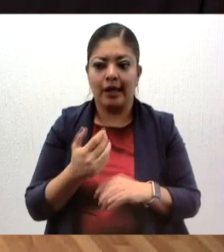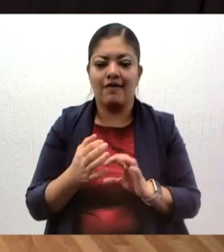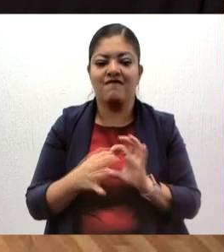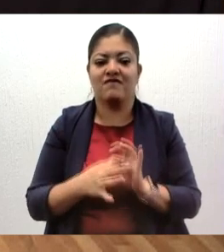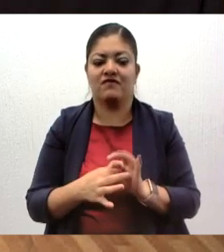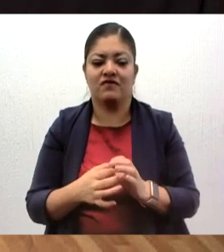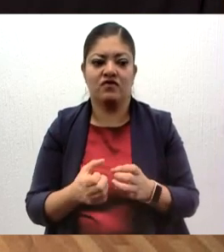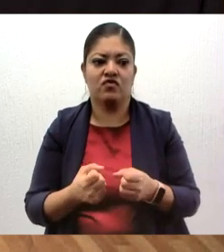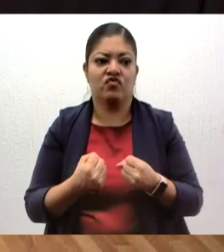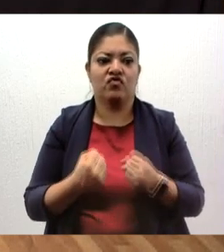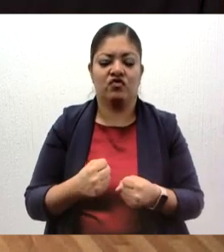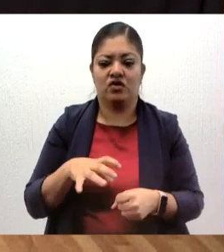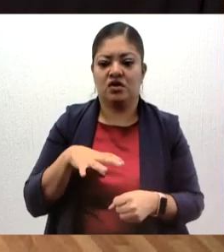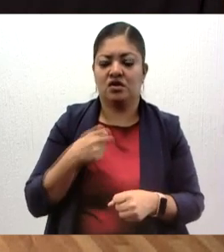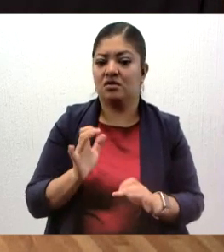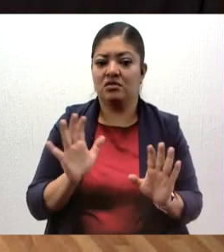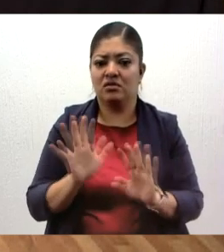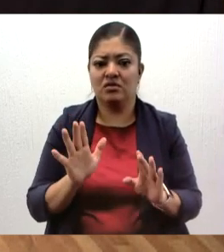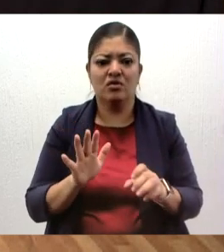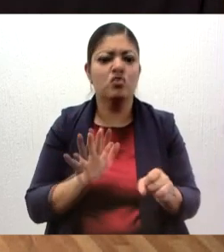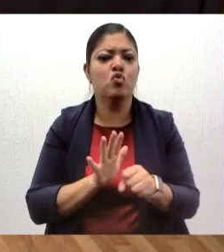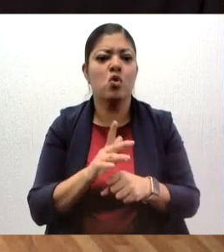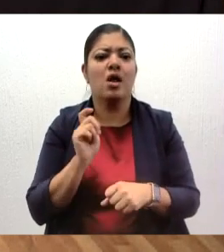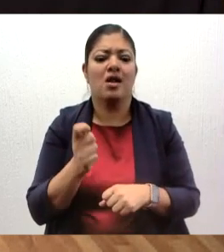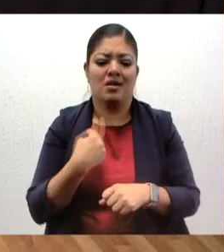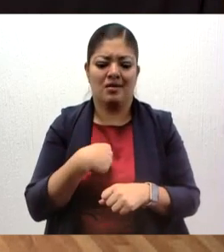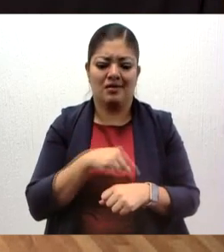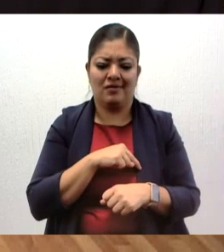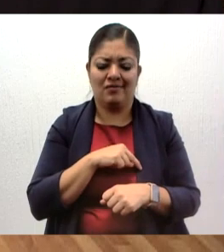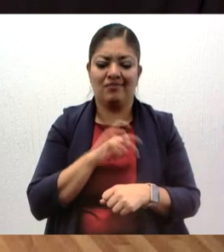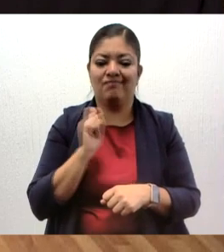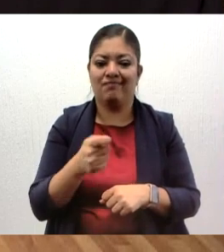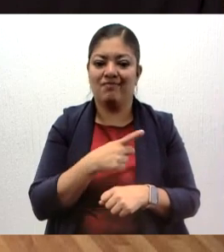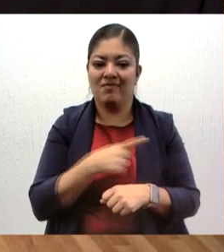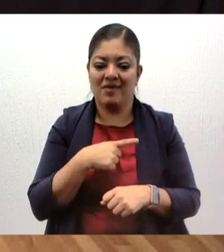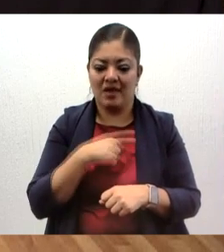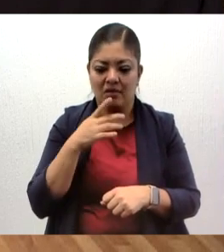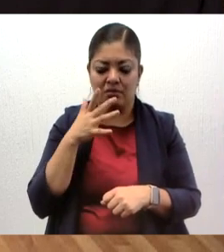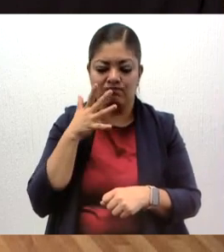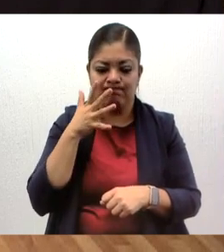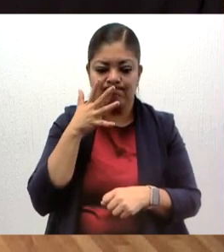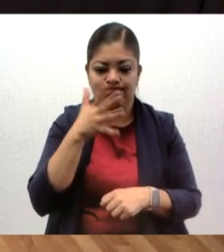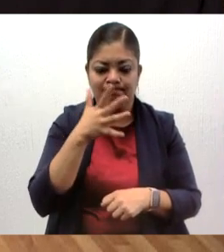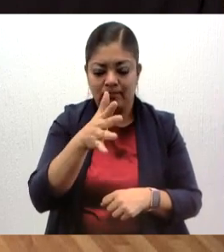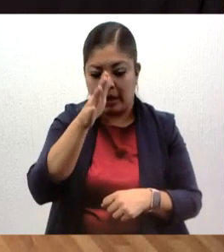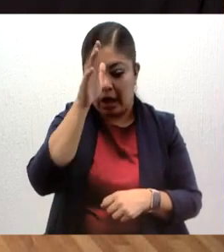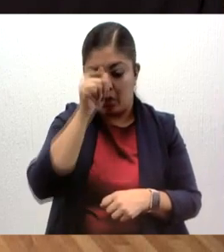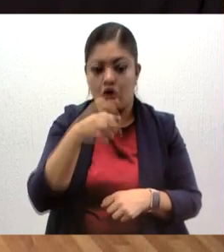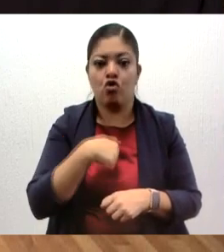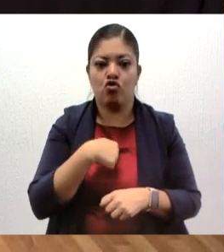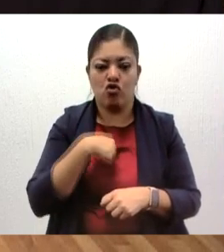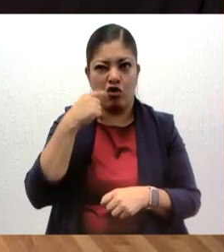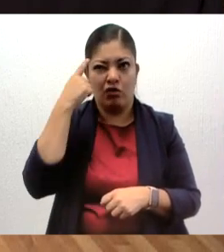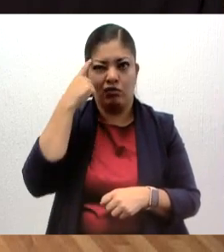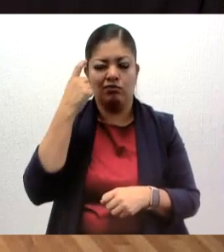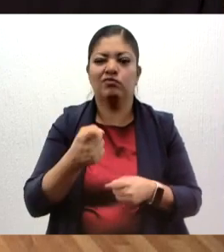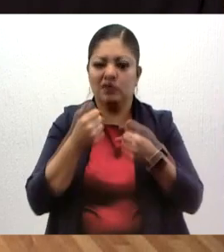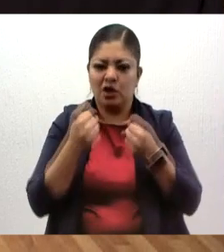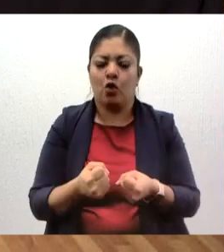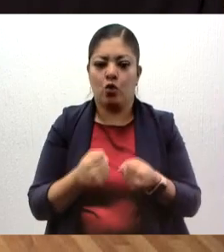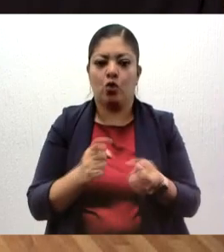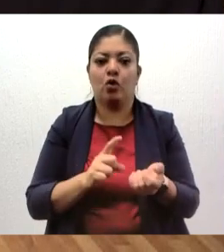nosotros a nosotros nos caracteriza la construcción de acuerdos y yo tengo la certeza de que va a